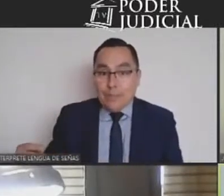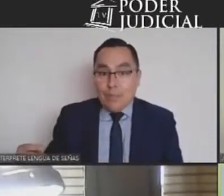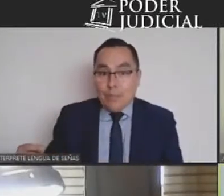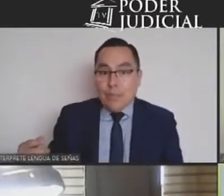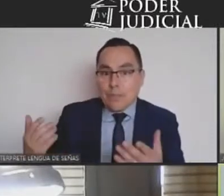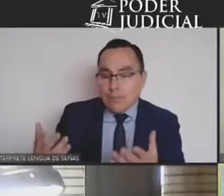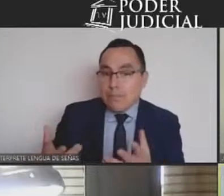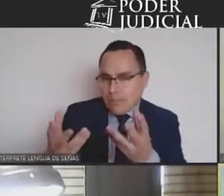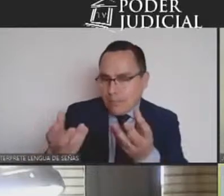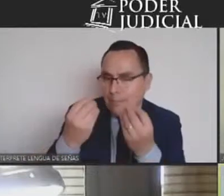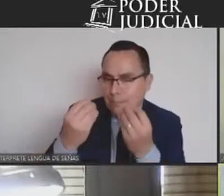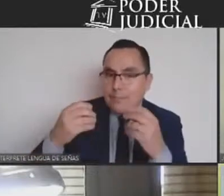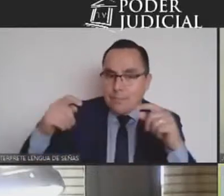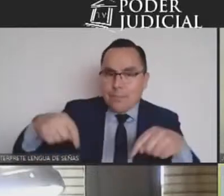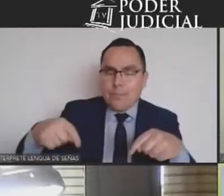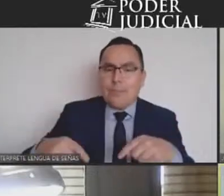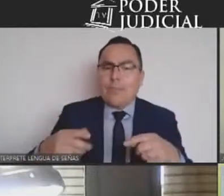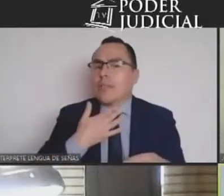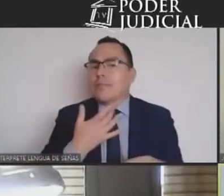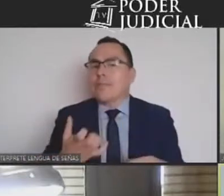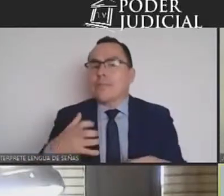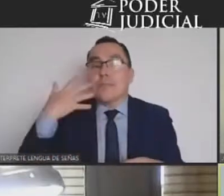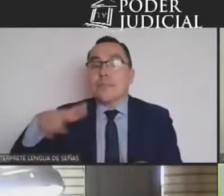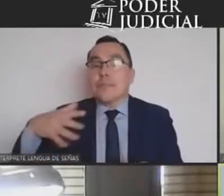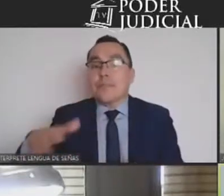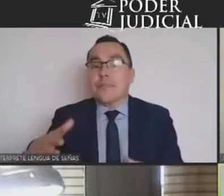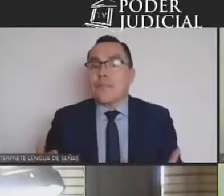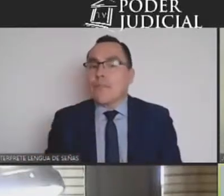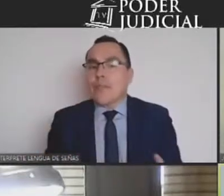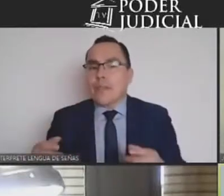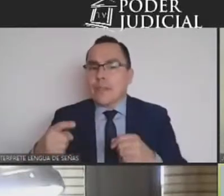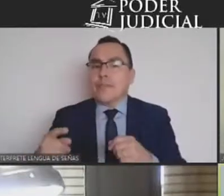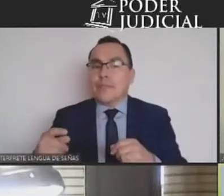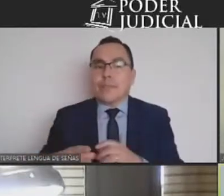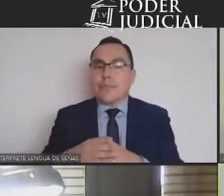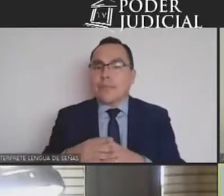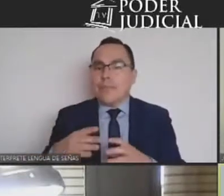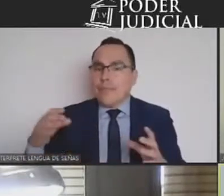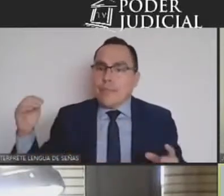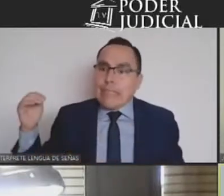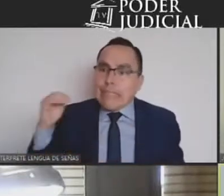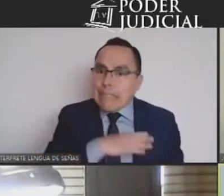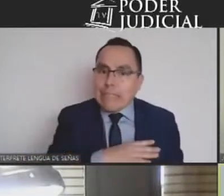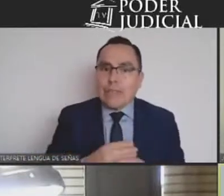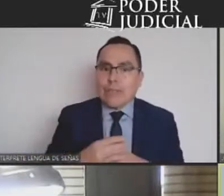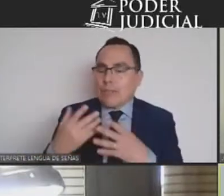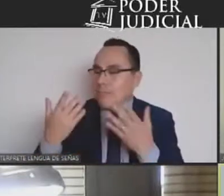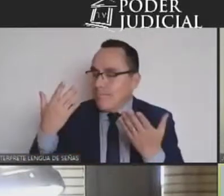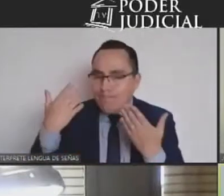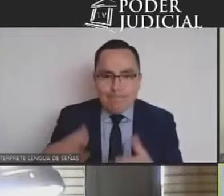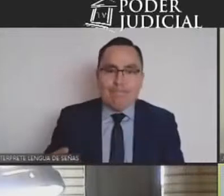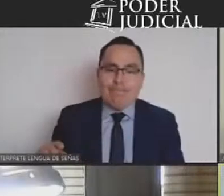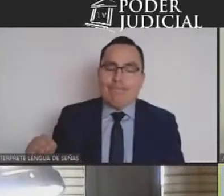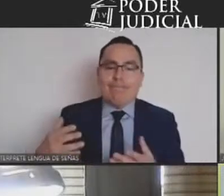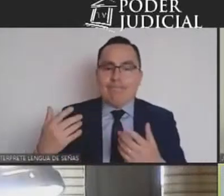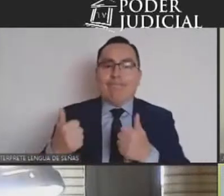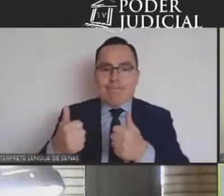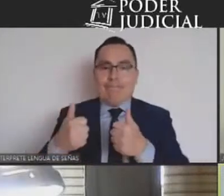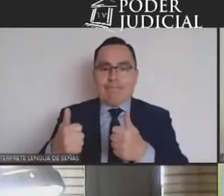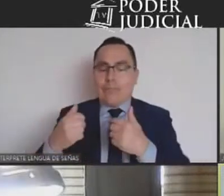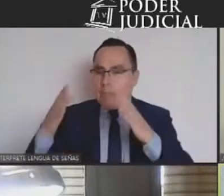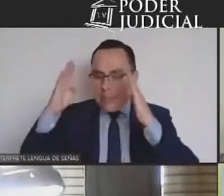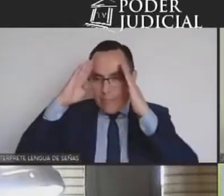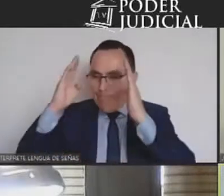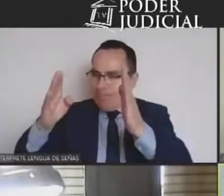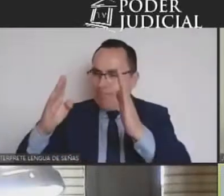es buena, es importante. El que sea oportuno es importante. Por eso creo que hay que estar